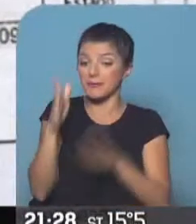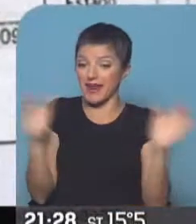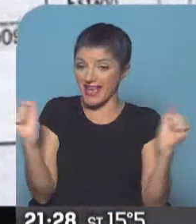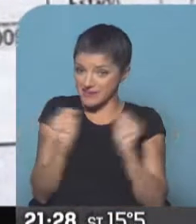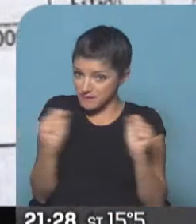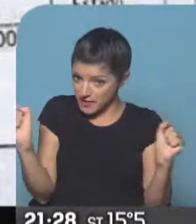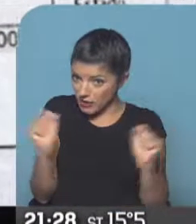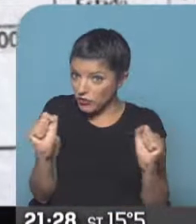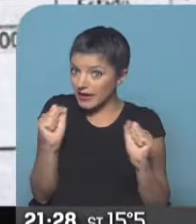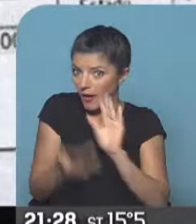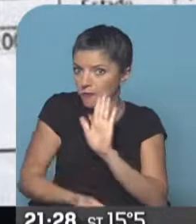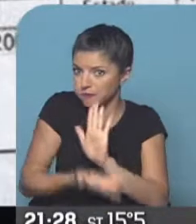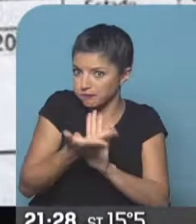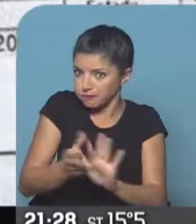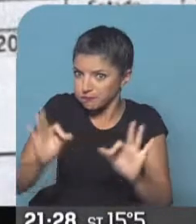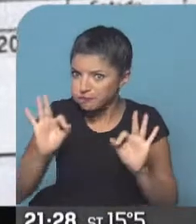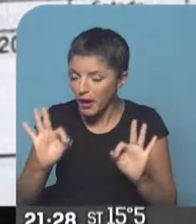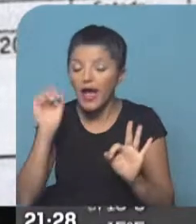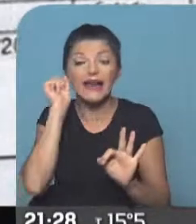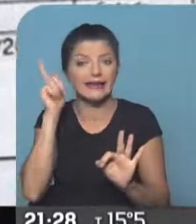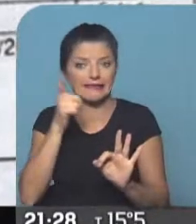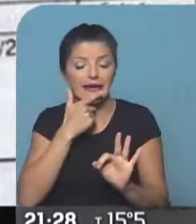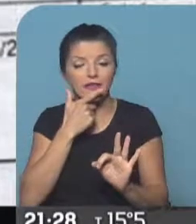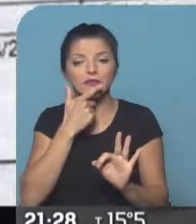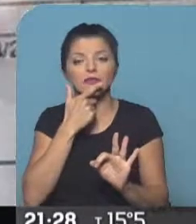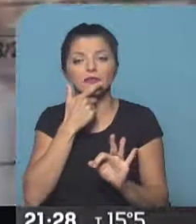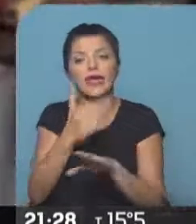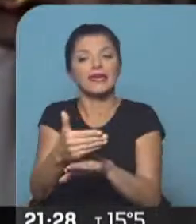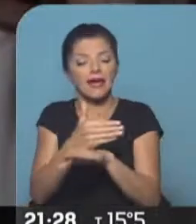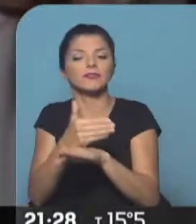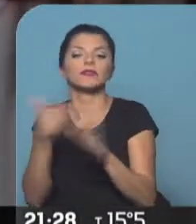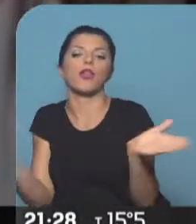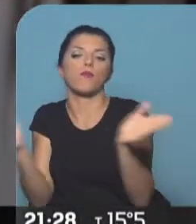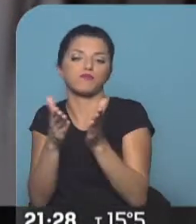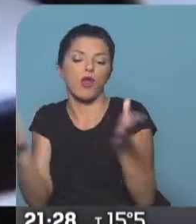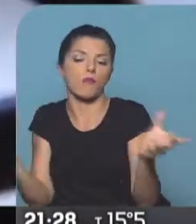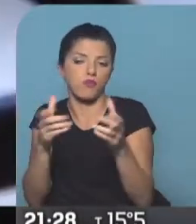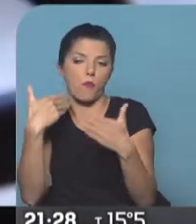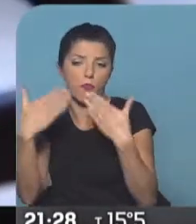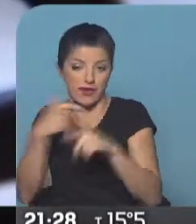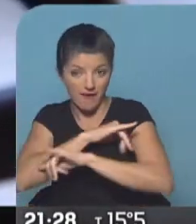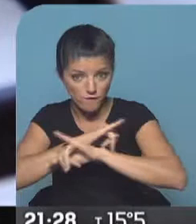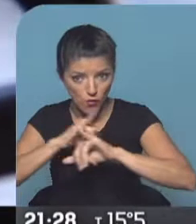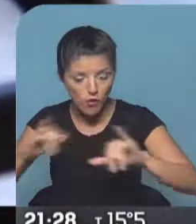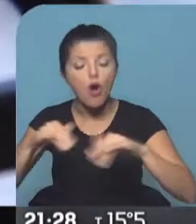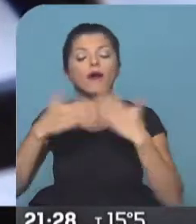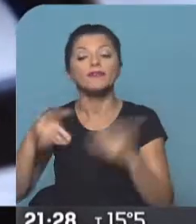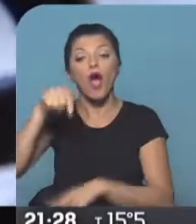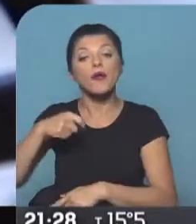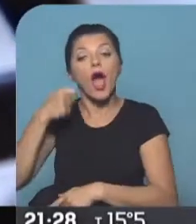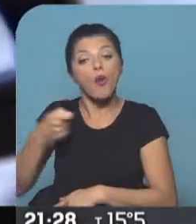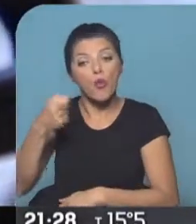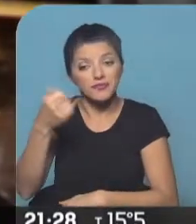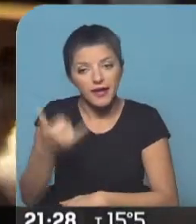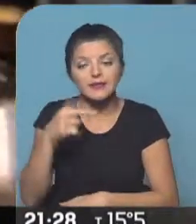por completo los aumentos de tarifas anunciados en la audiencia pública, la posibilidad de las cuotas trae